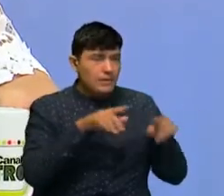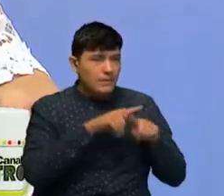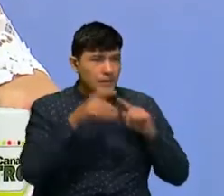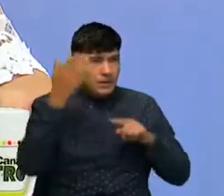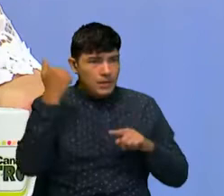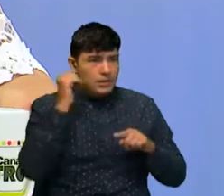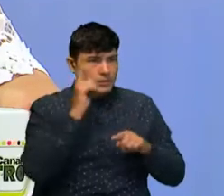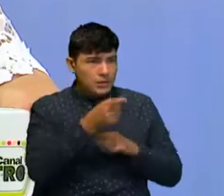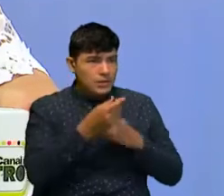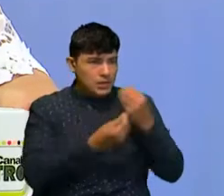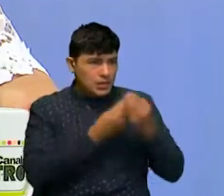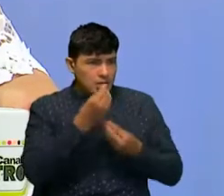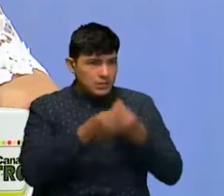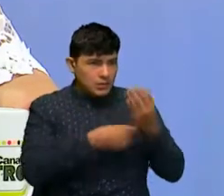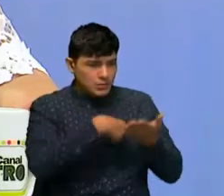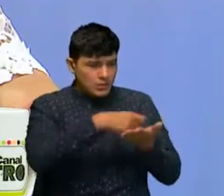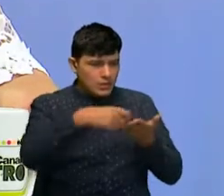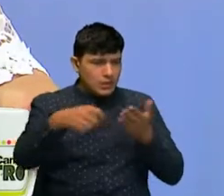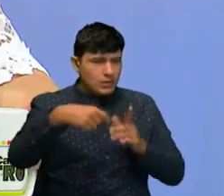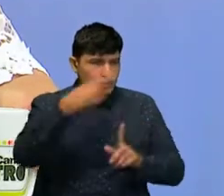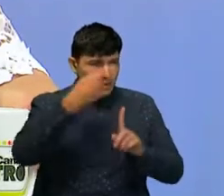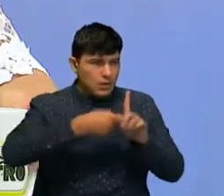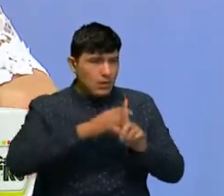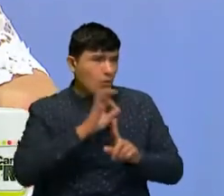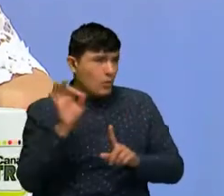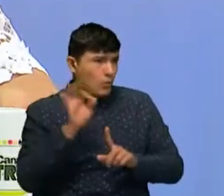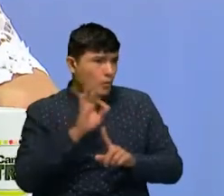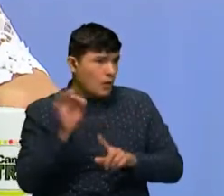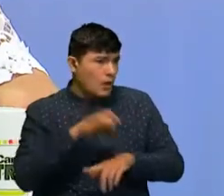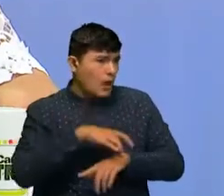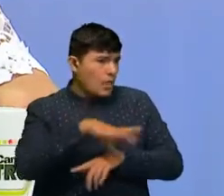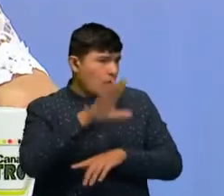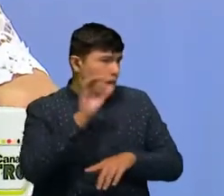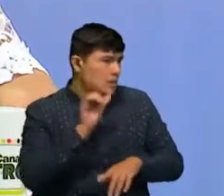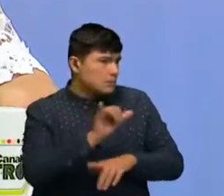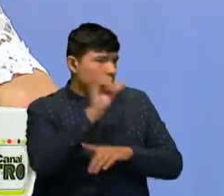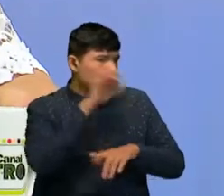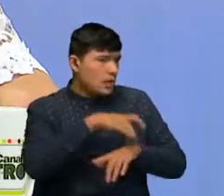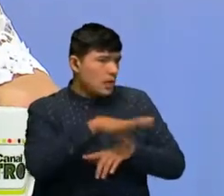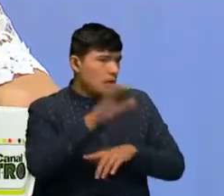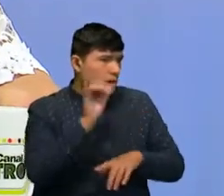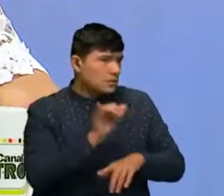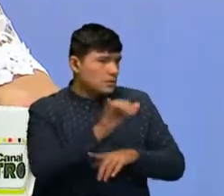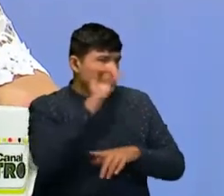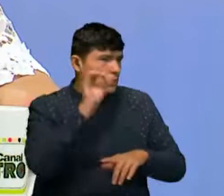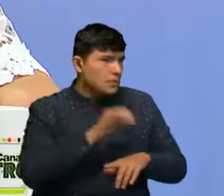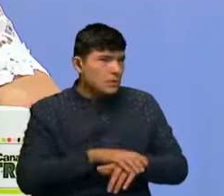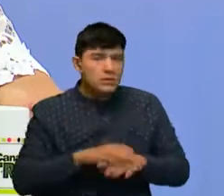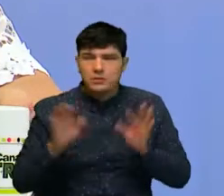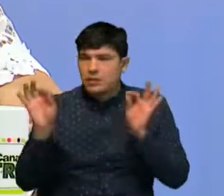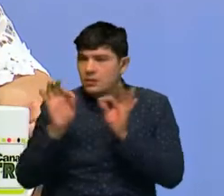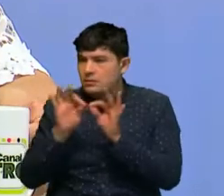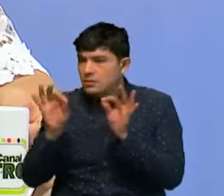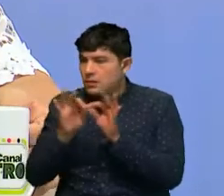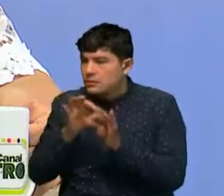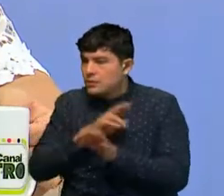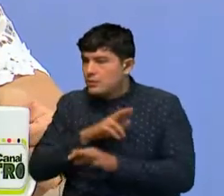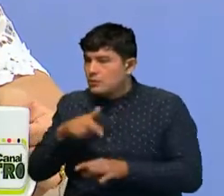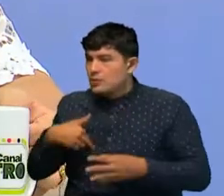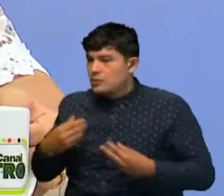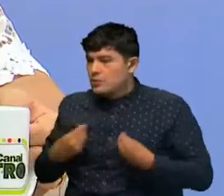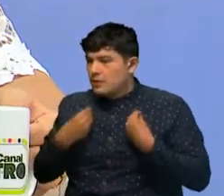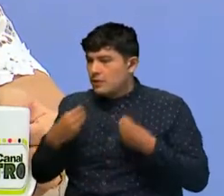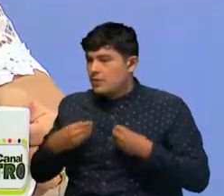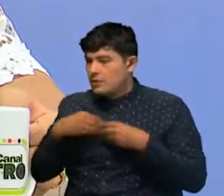algún contrato de arrendamiento o la dejaron así nomás sin, sino simplemente sí. Vivíamos con, en la